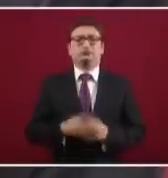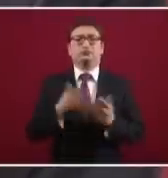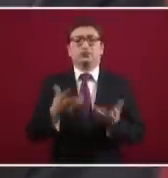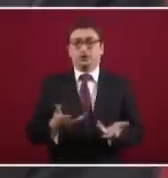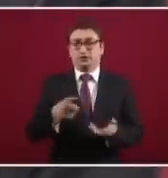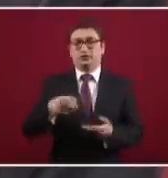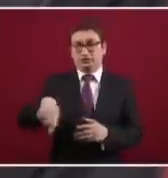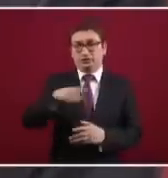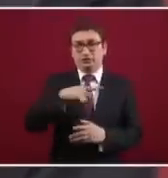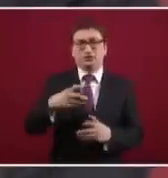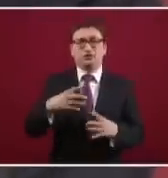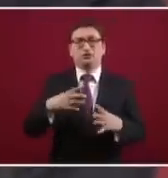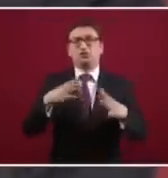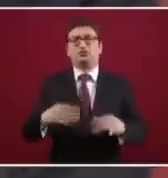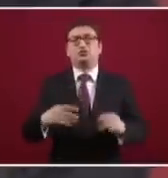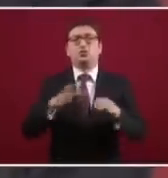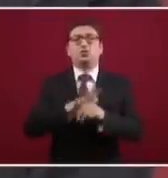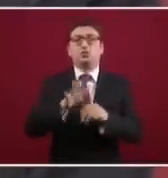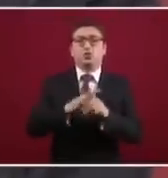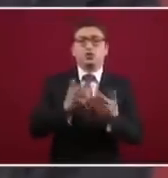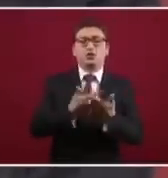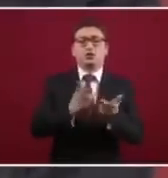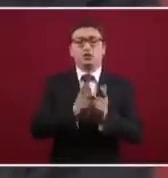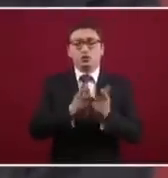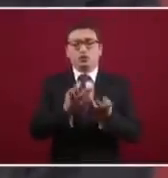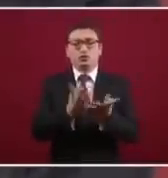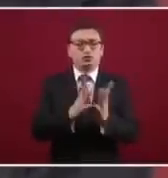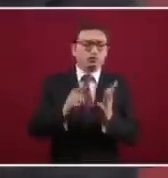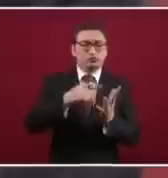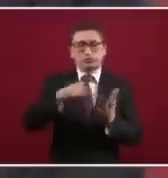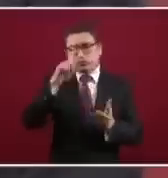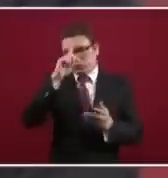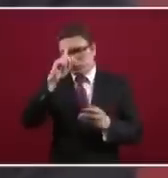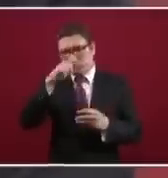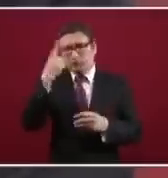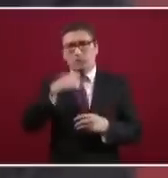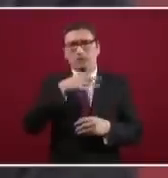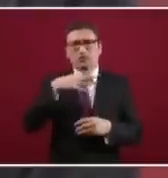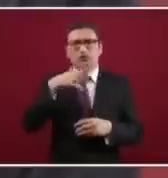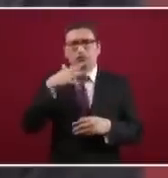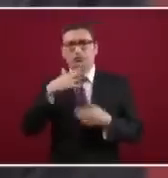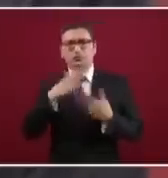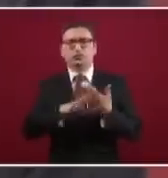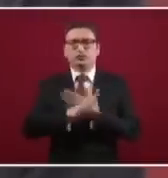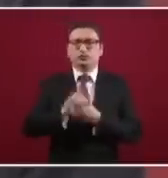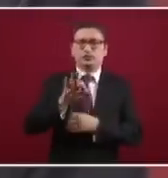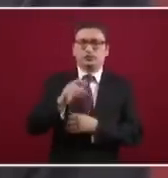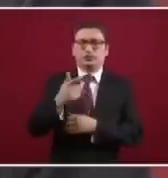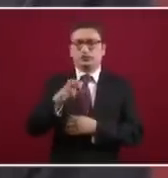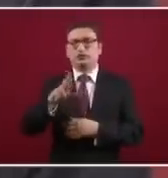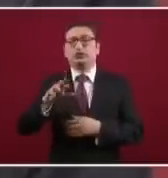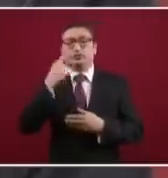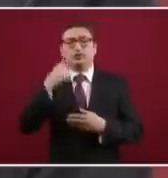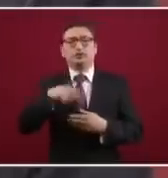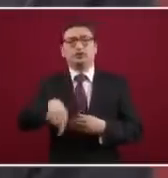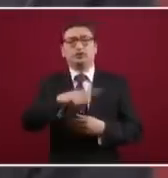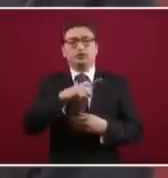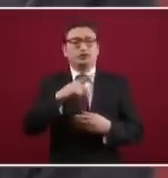crearon el Consejo Anticorrupción y la Fiscalía Anticorrupción.